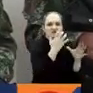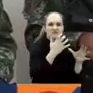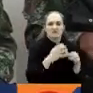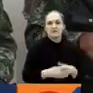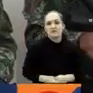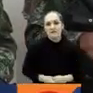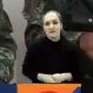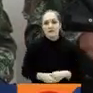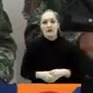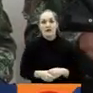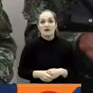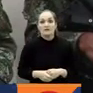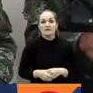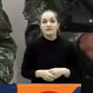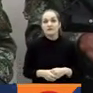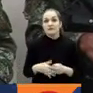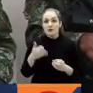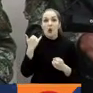tareas allá